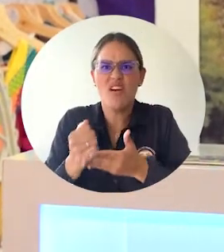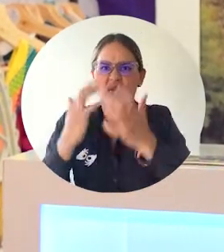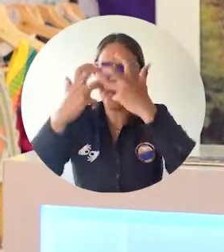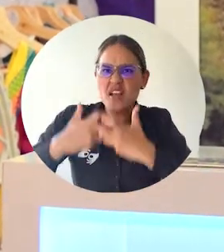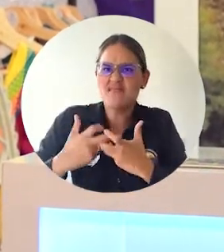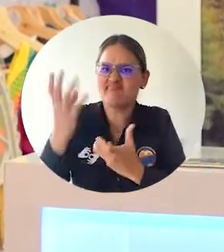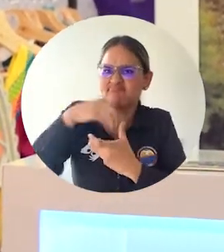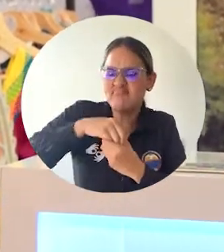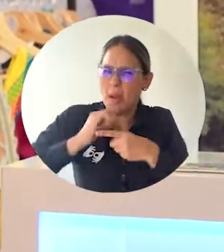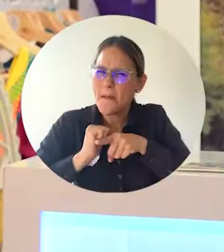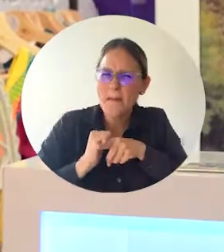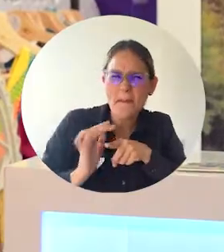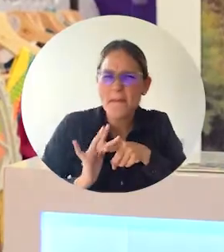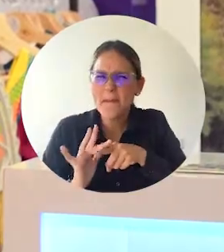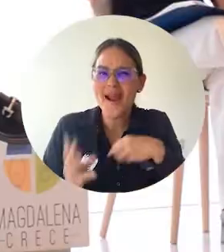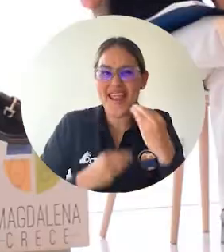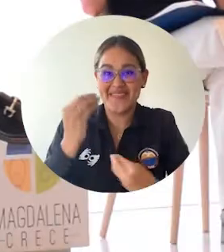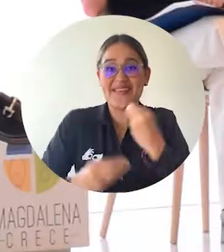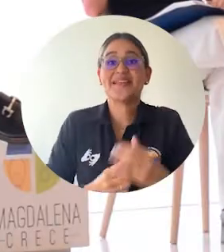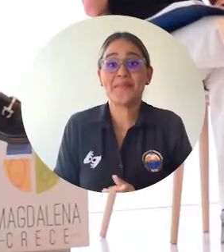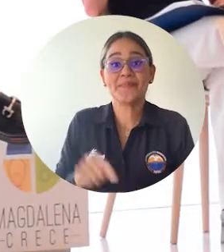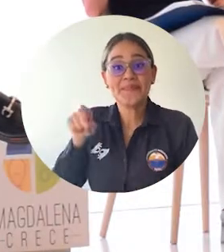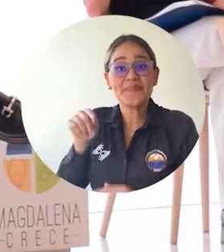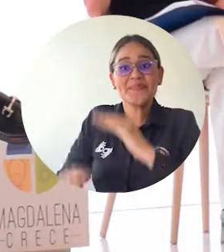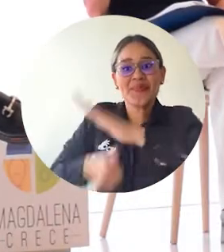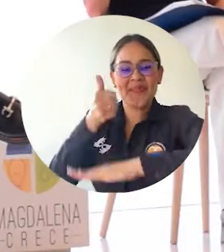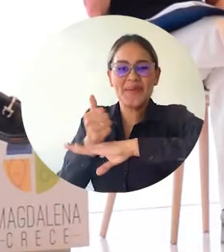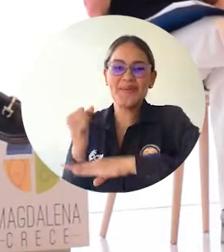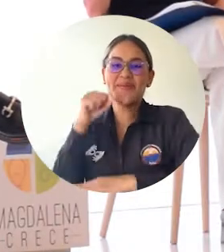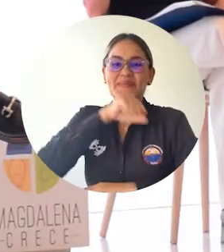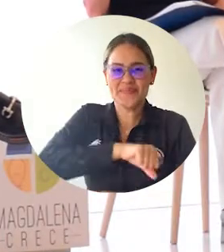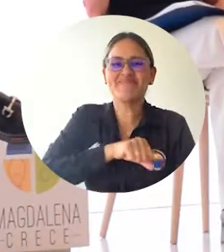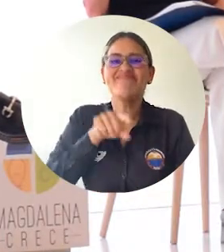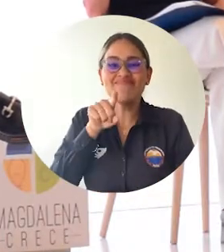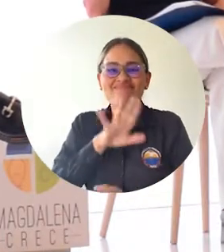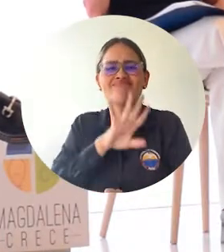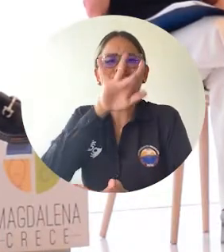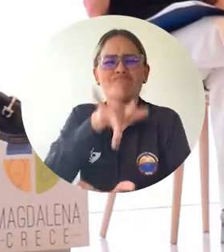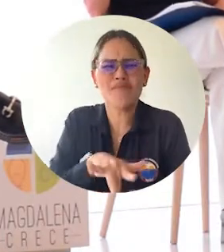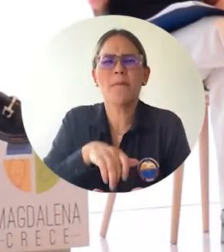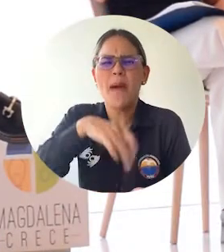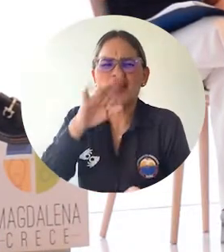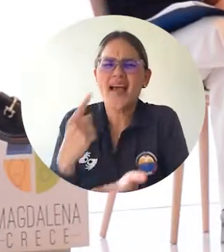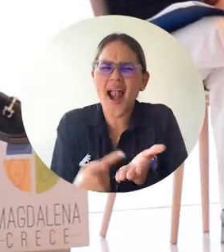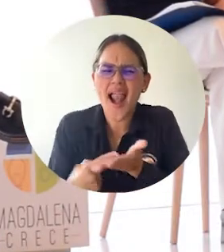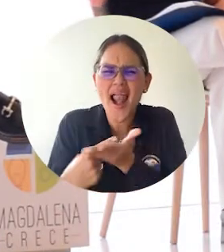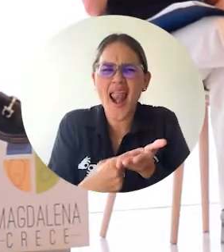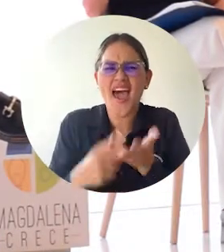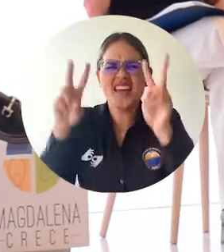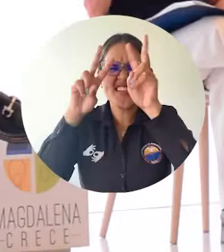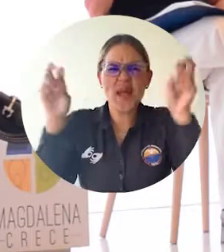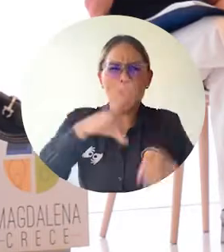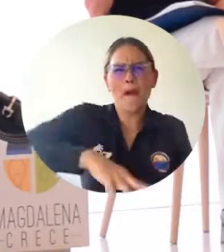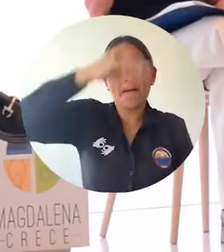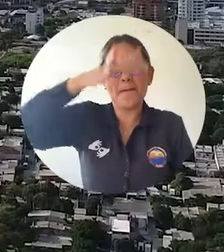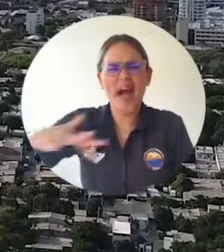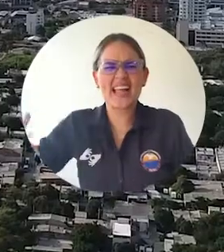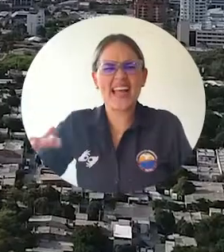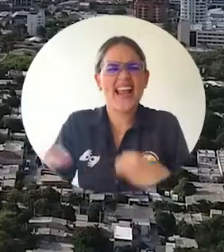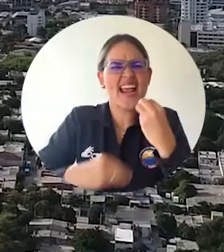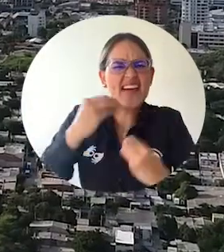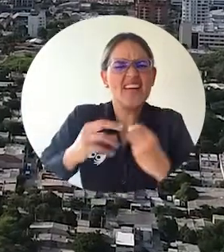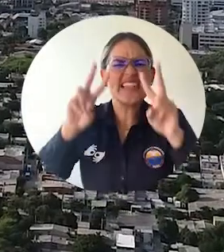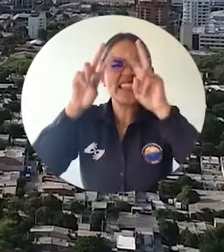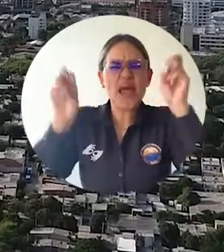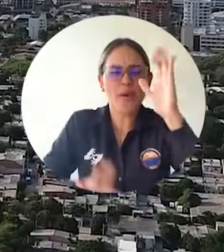son puestos en práctica en las empresas. El rector Pablo Vera Salazar estuvo en el conversatorio denominado El Magdalena, oportunidades reales y